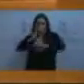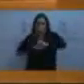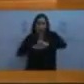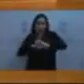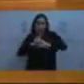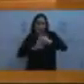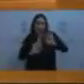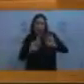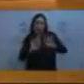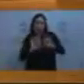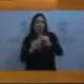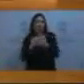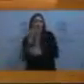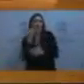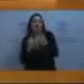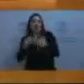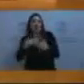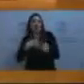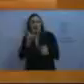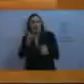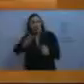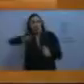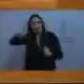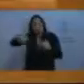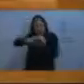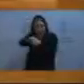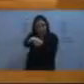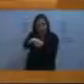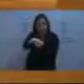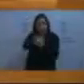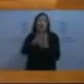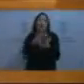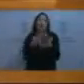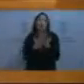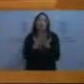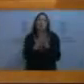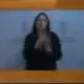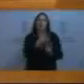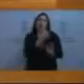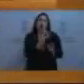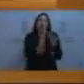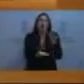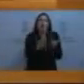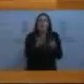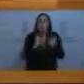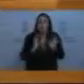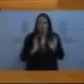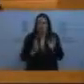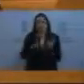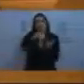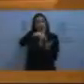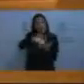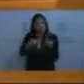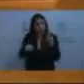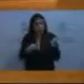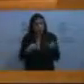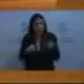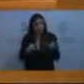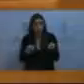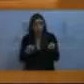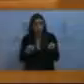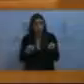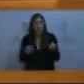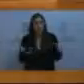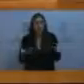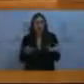días. Quizá, pero es una propuesta para estudiar. El centro coordinador activa